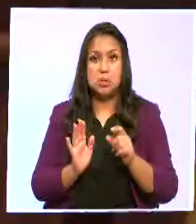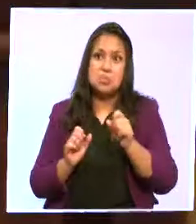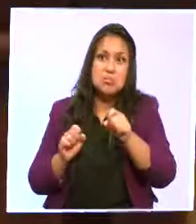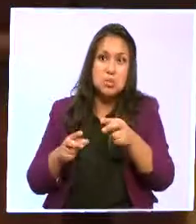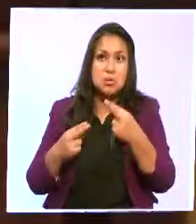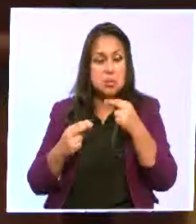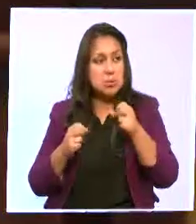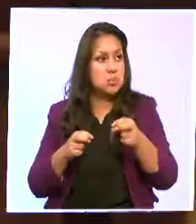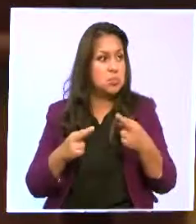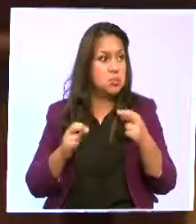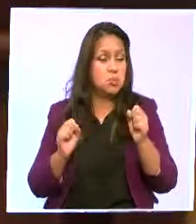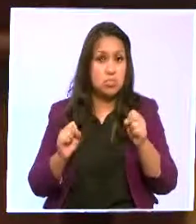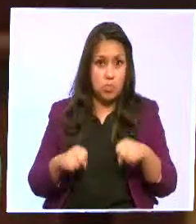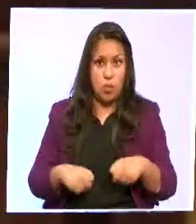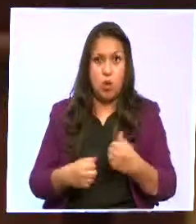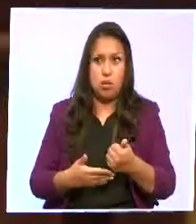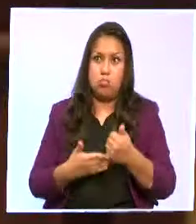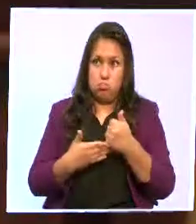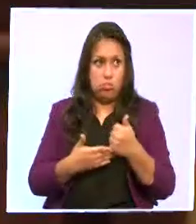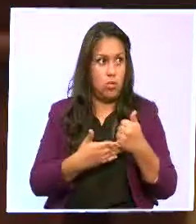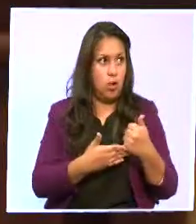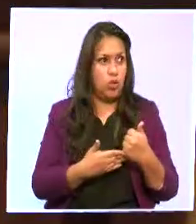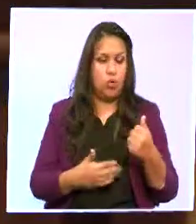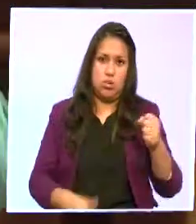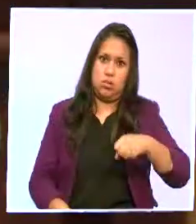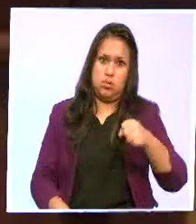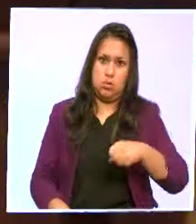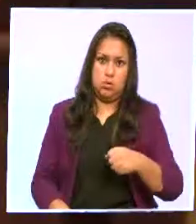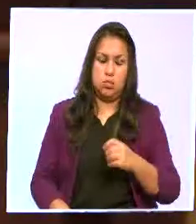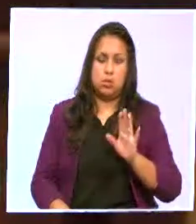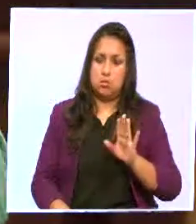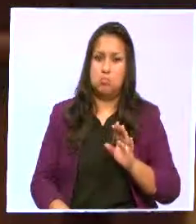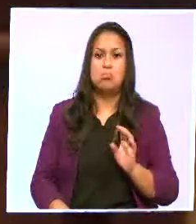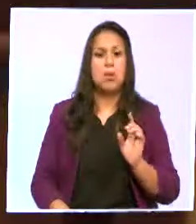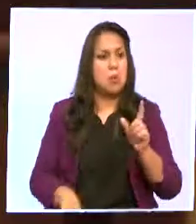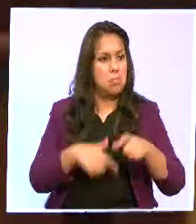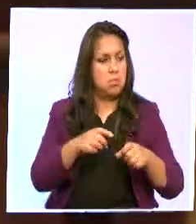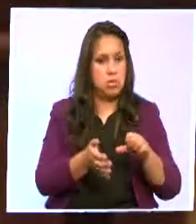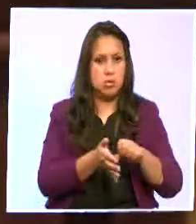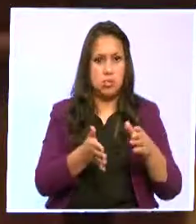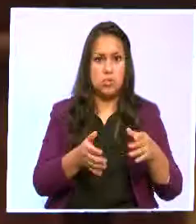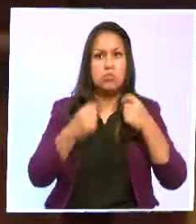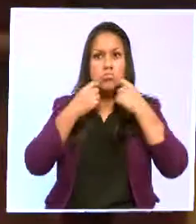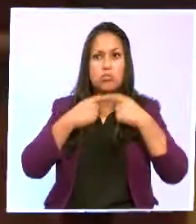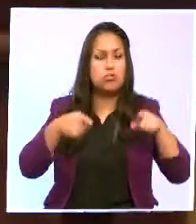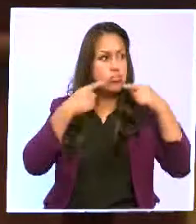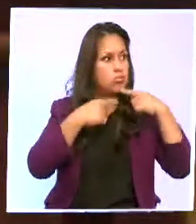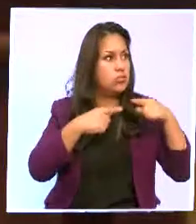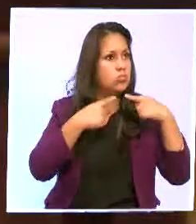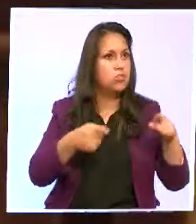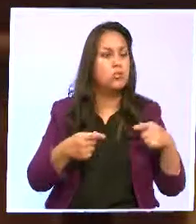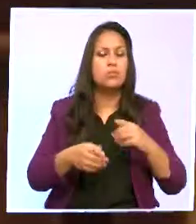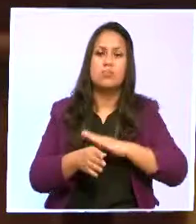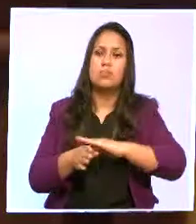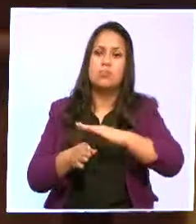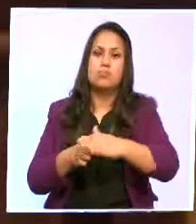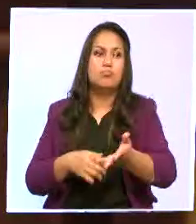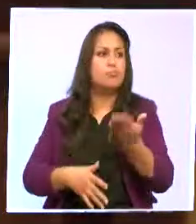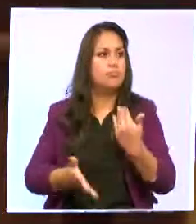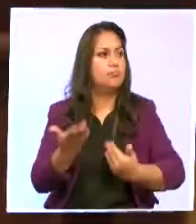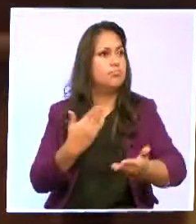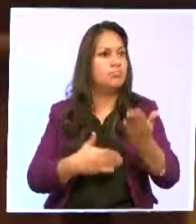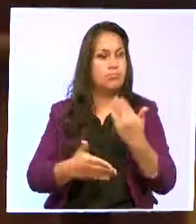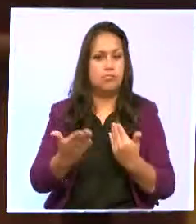eso digo la ciudadanía nos puede ayudar mucho es una tarea también cívica el seguir difundiendo la convocatoria e invitando a la gente a que se inscriba